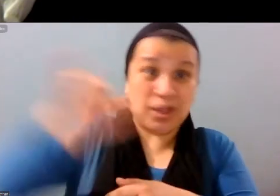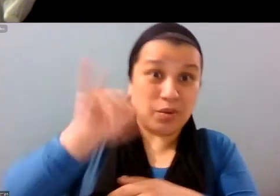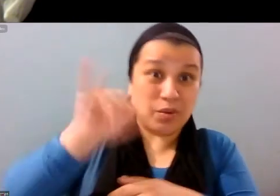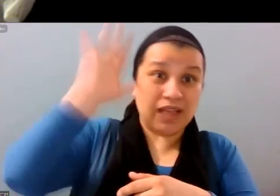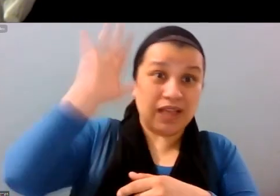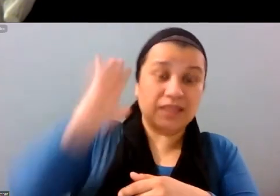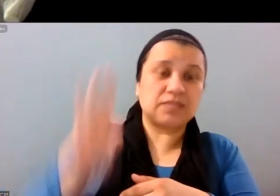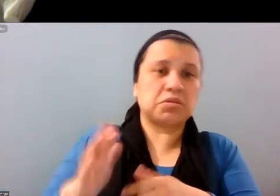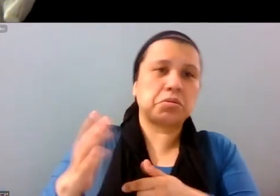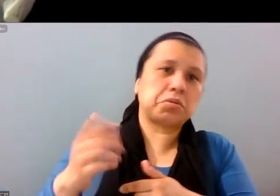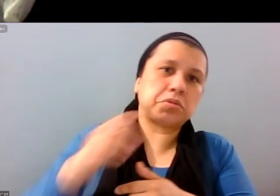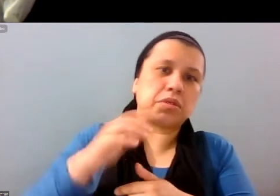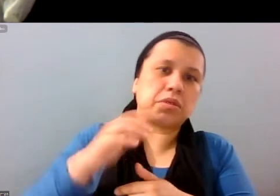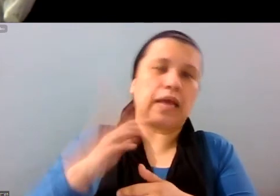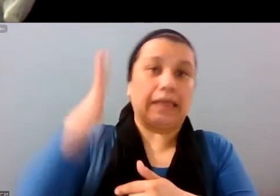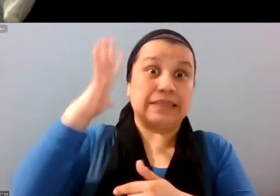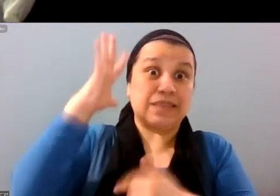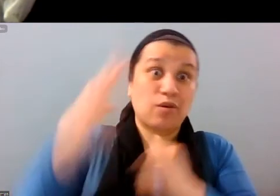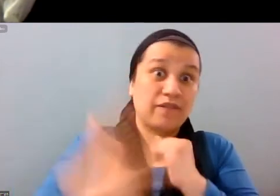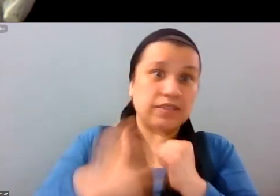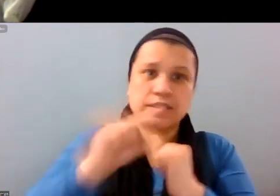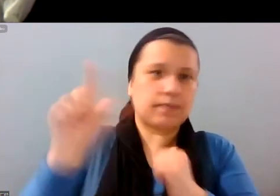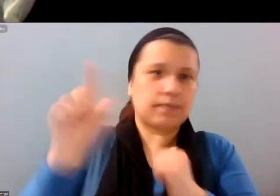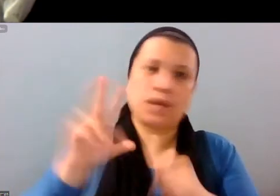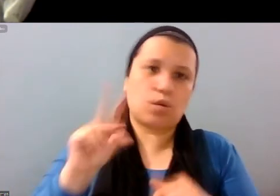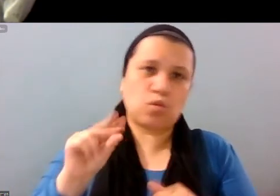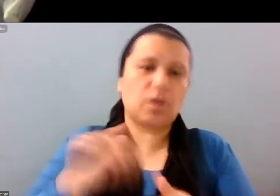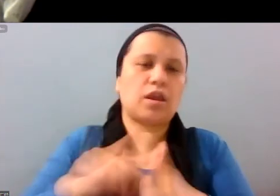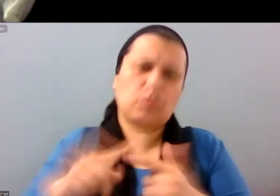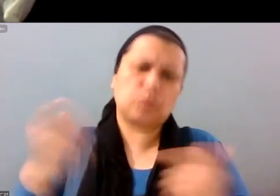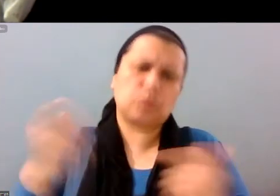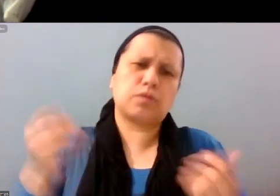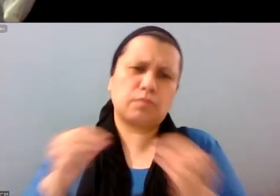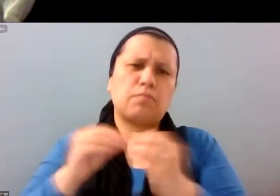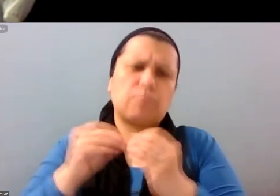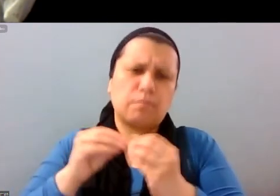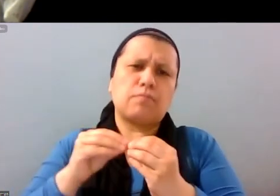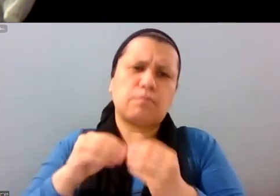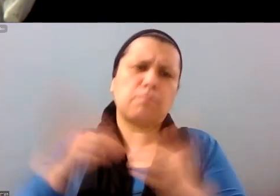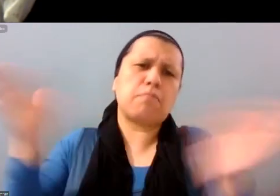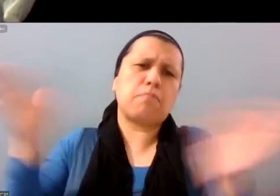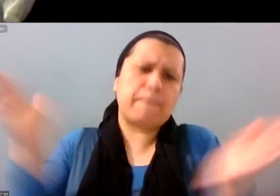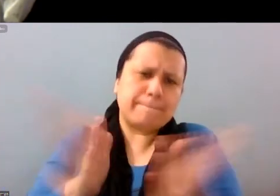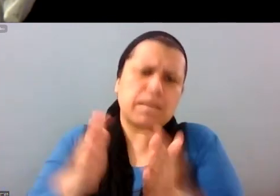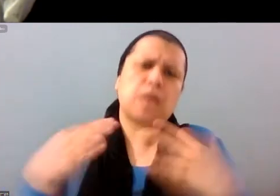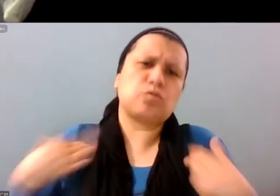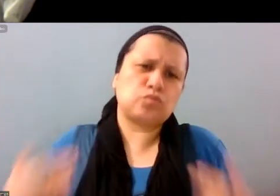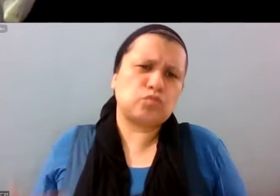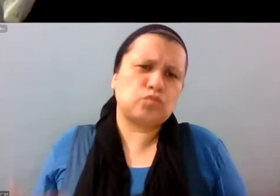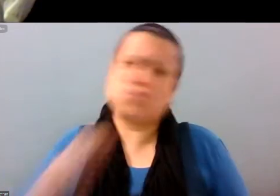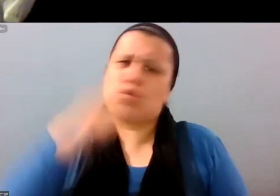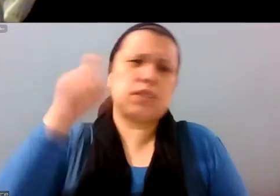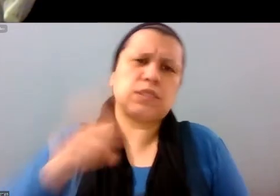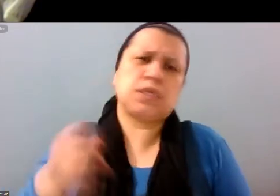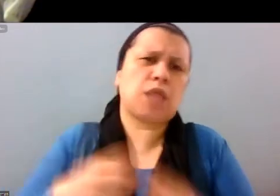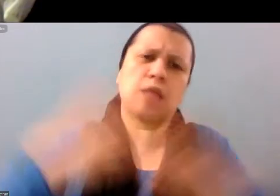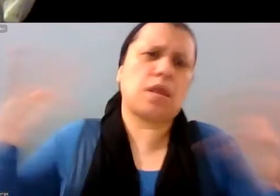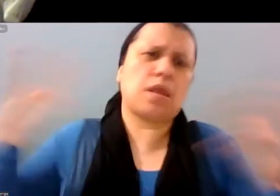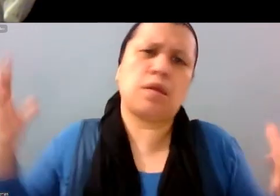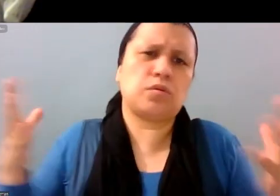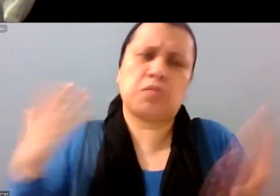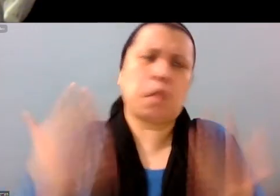cinco días a la semana tenemos que ser bastante más racionales en la adquisición de uniformes ¿verdad? donde no se ocupan probablemente no se